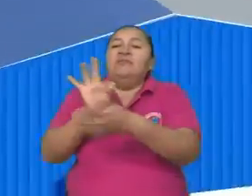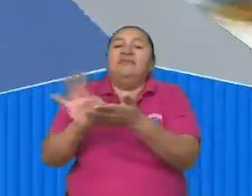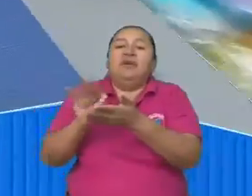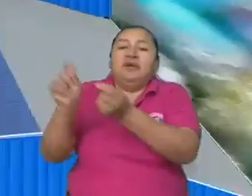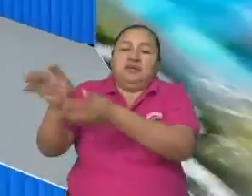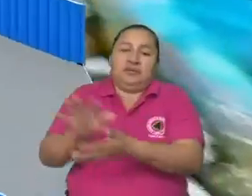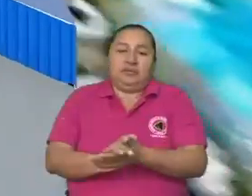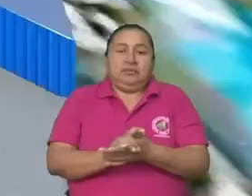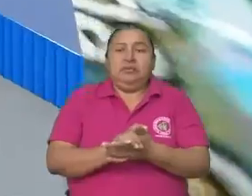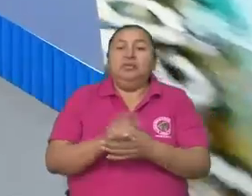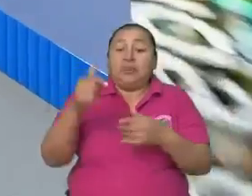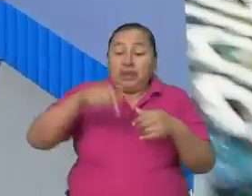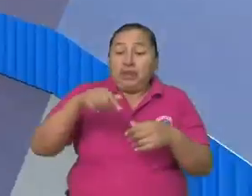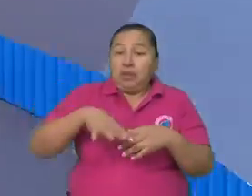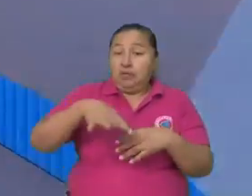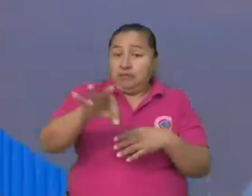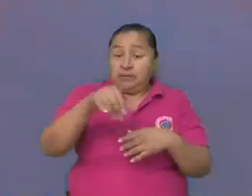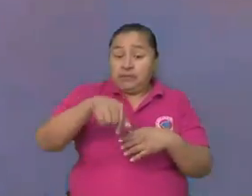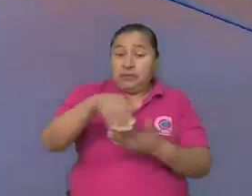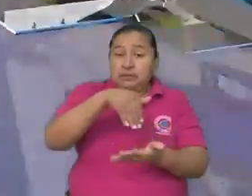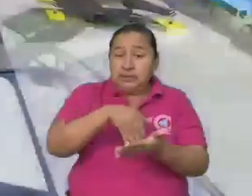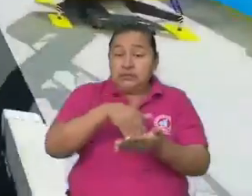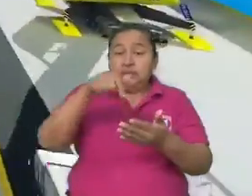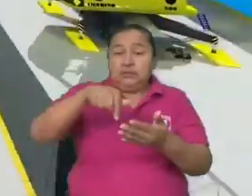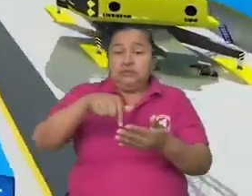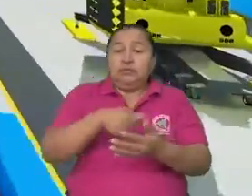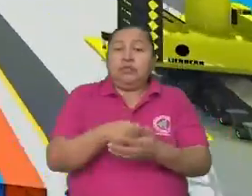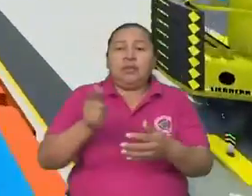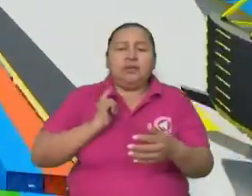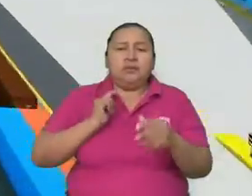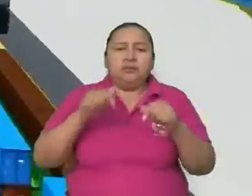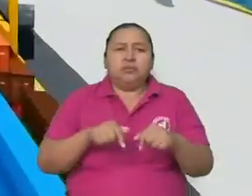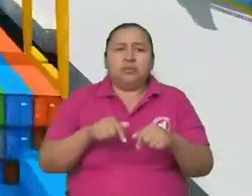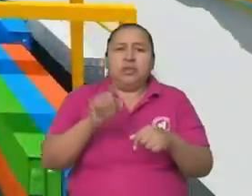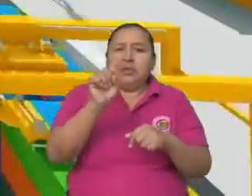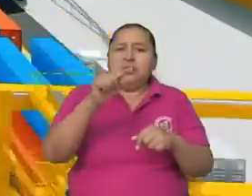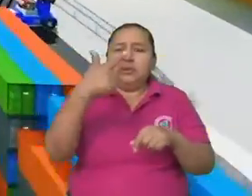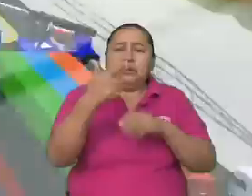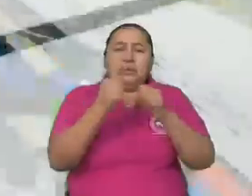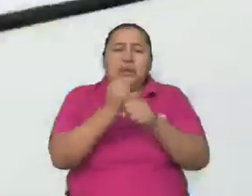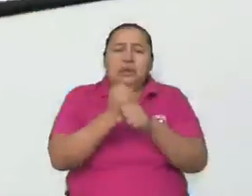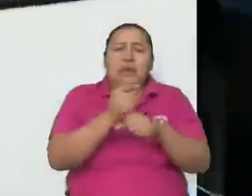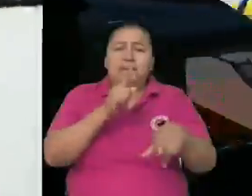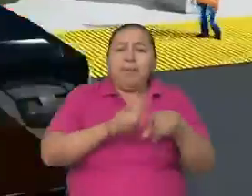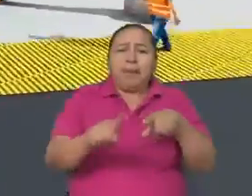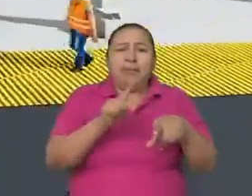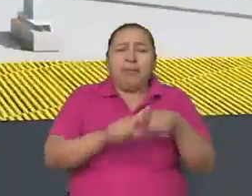Aquí la oficina central, que es el otro edificio, tenían ya 17 años que pagaban